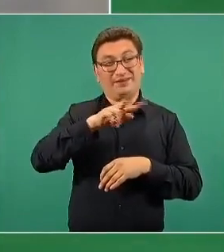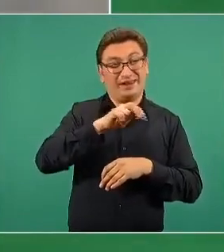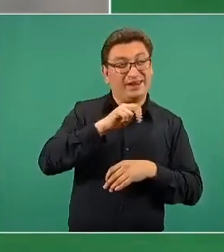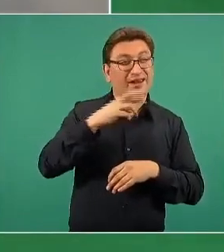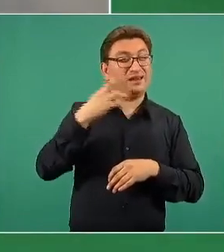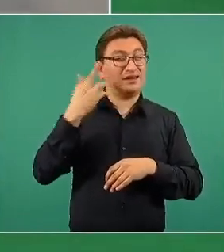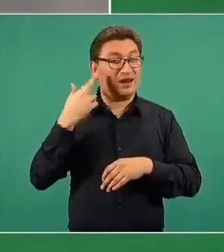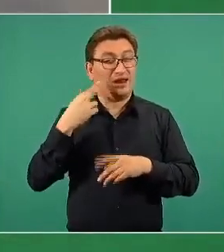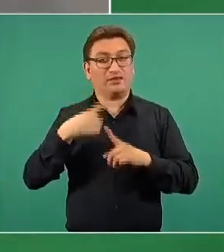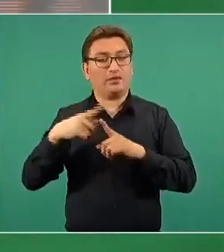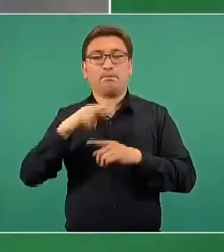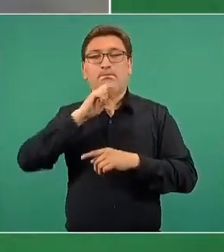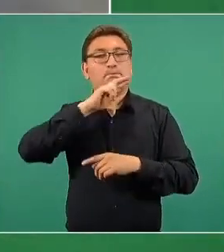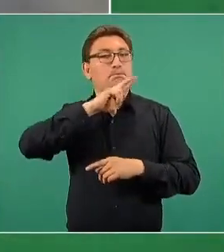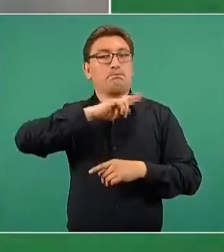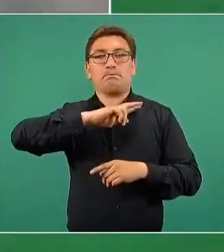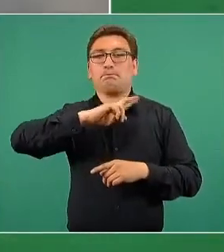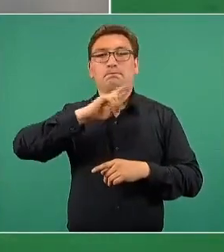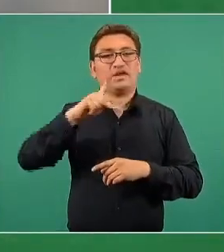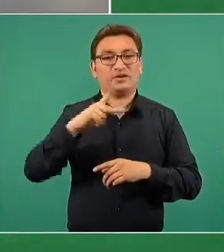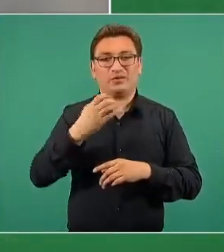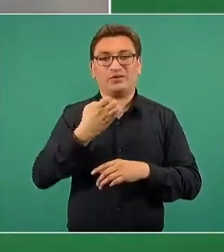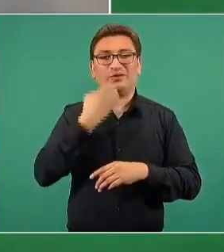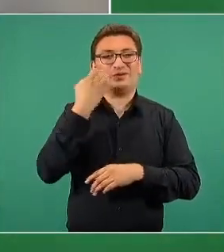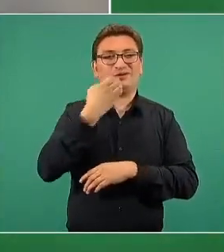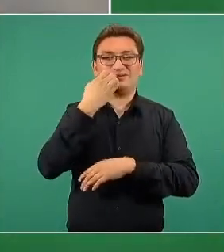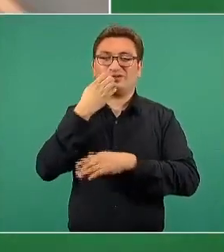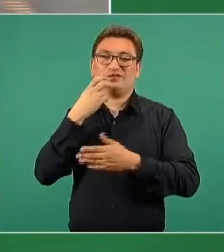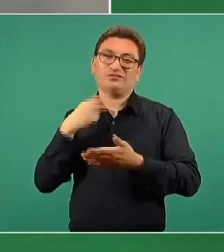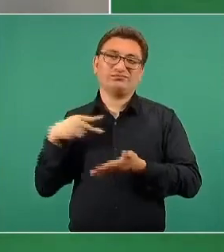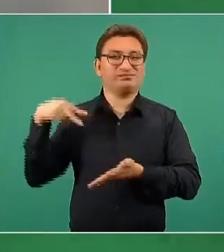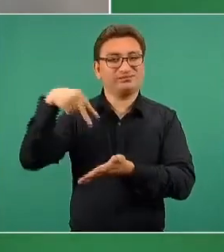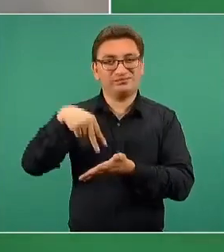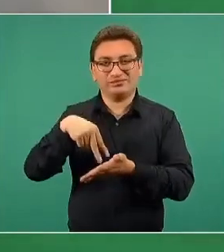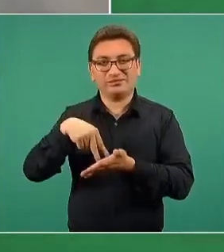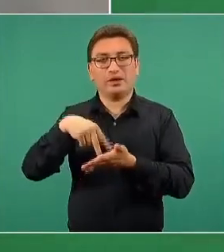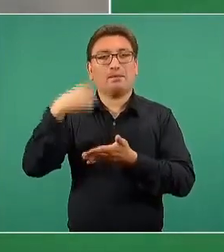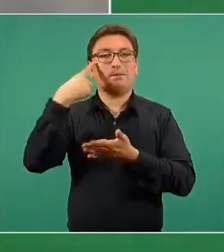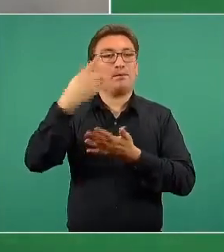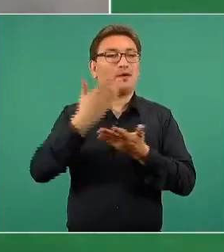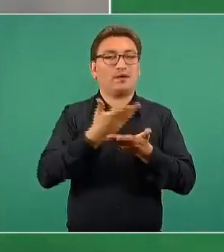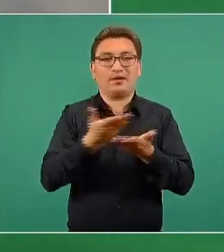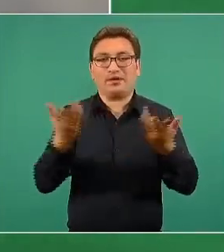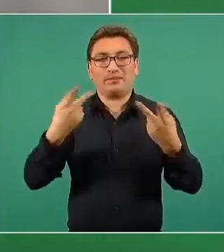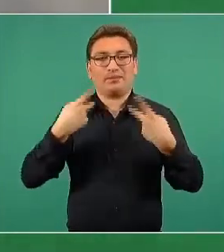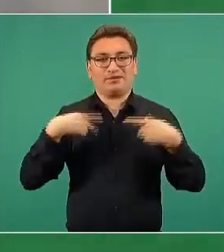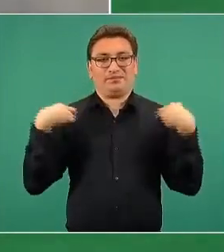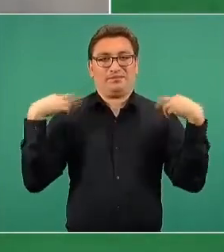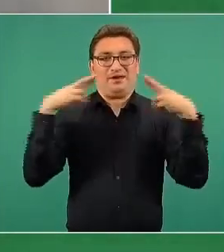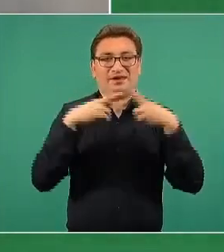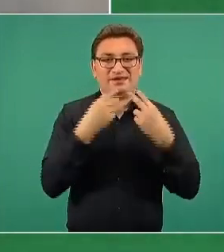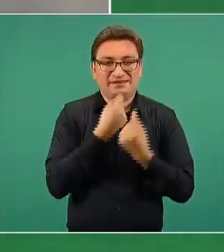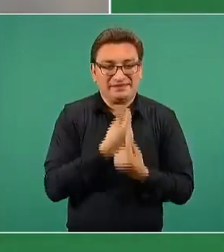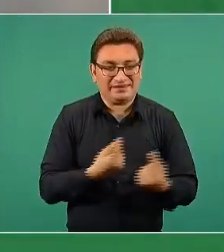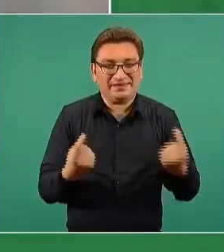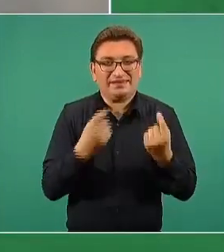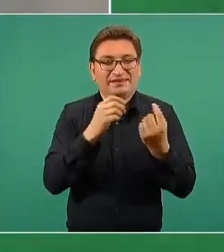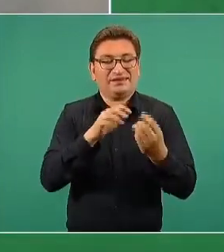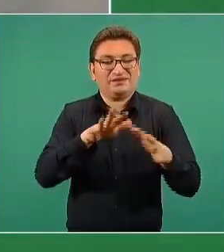las clases presenciales, el cara a cara entre el personal docente y el